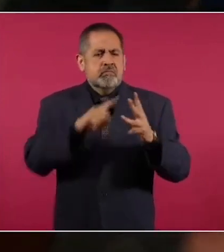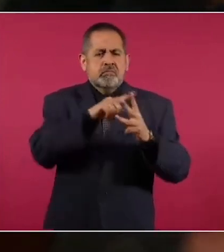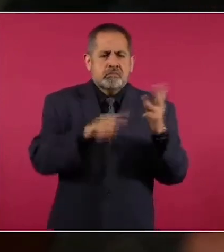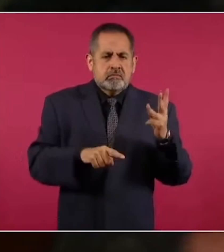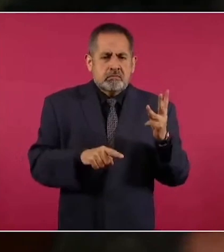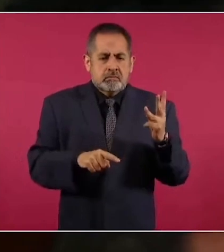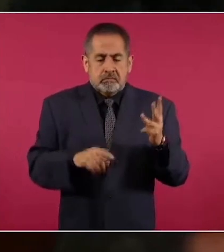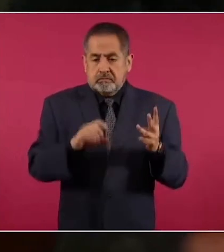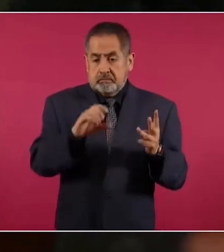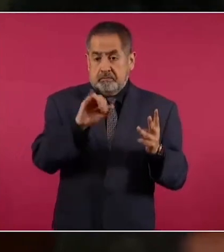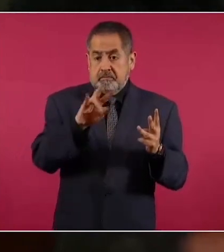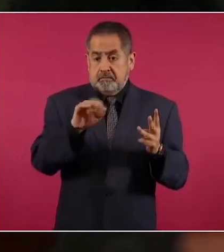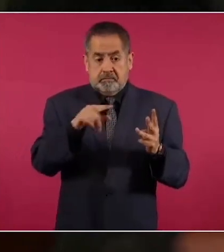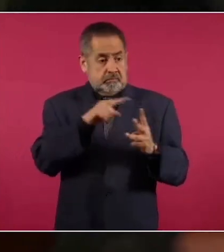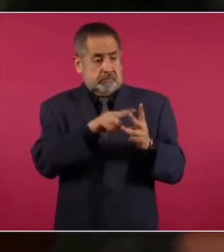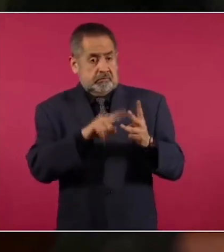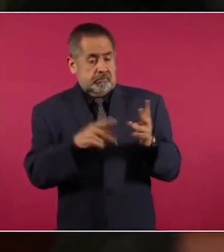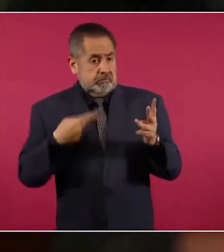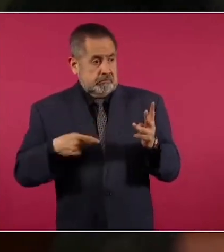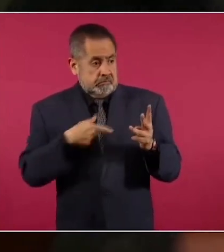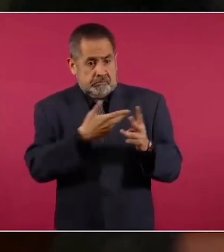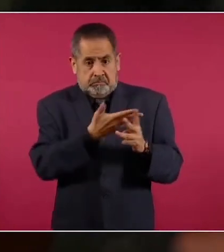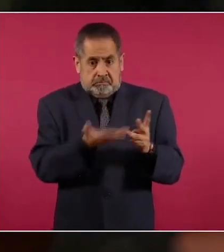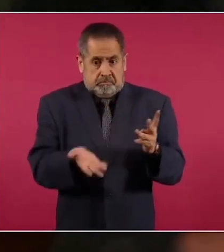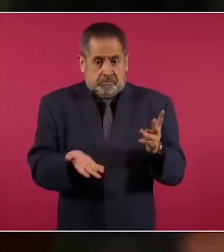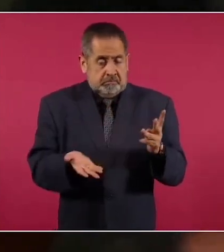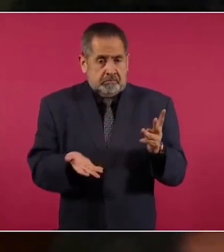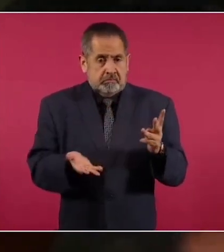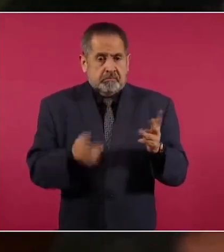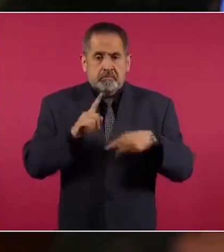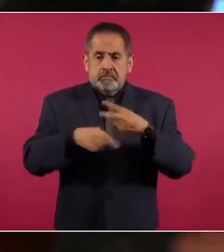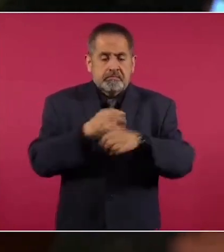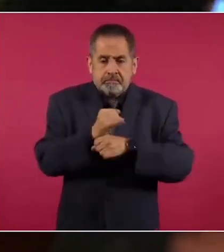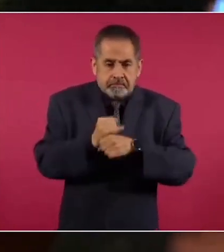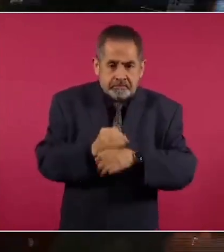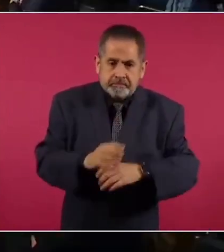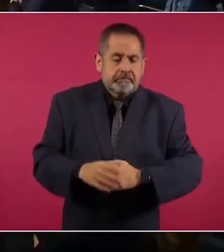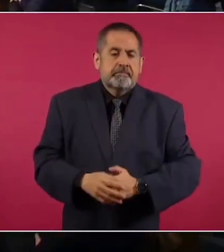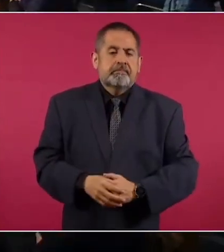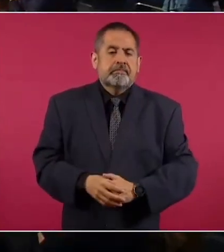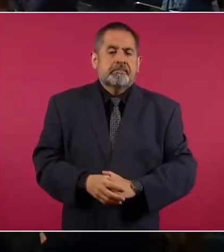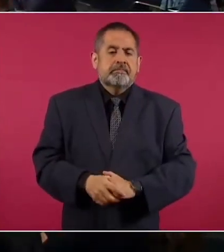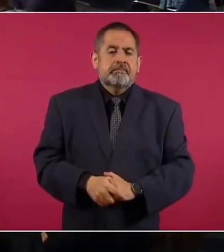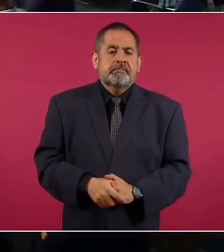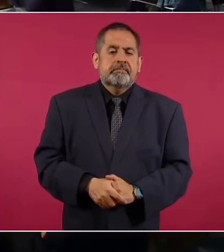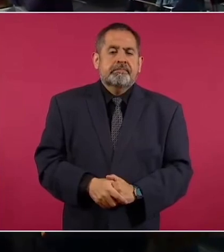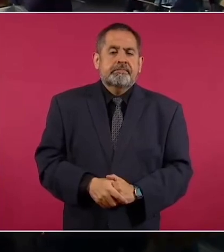estos civiles, porque pues no hay, digamos, una investigación judicial en su contra? Es que